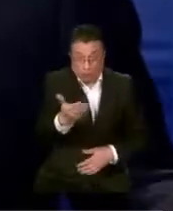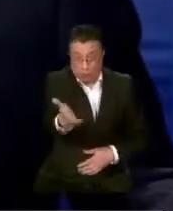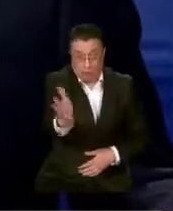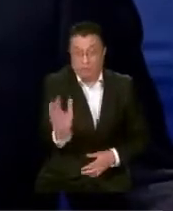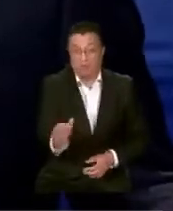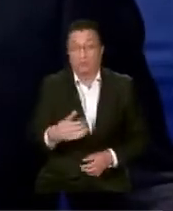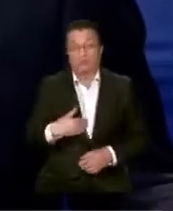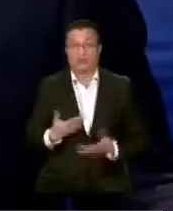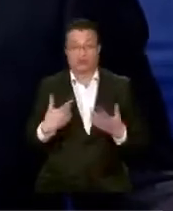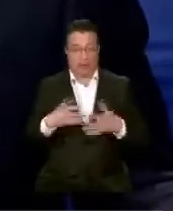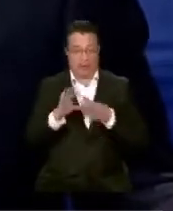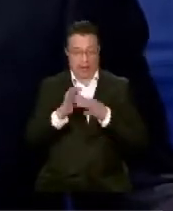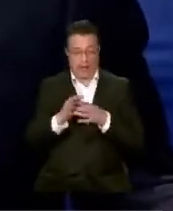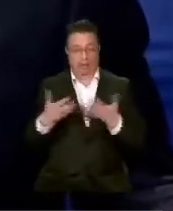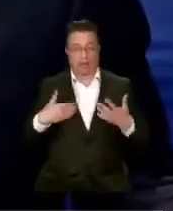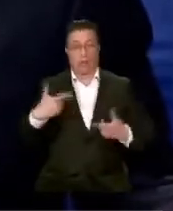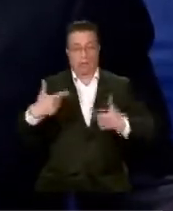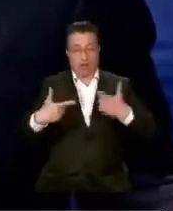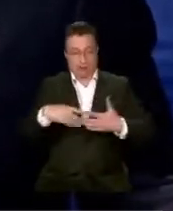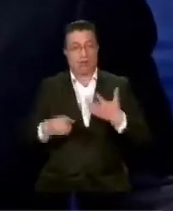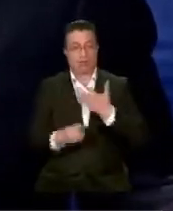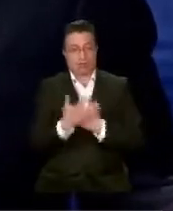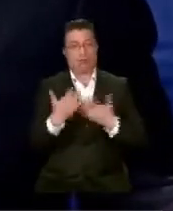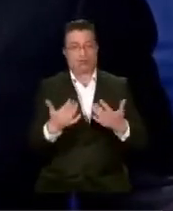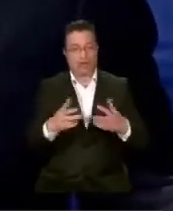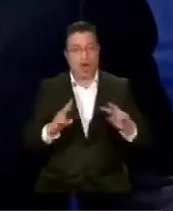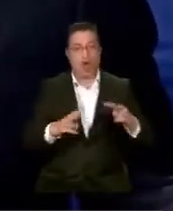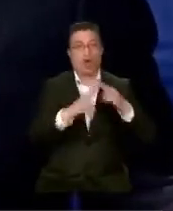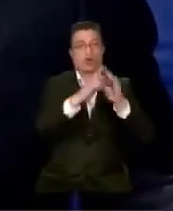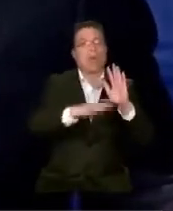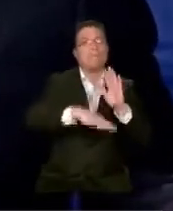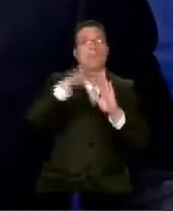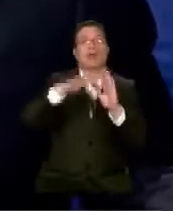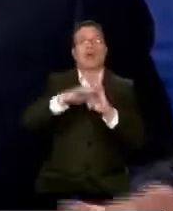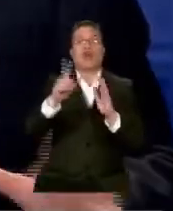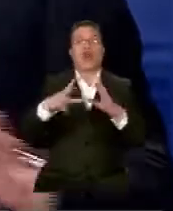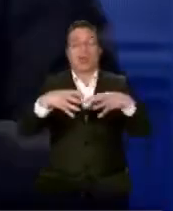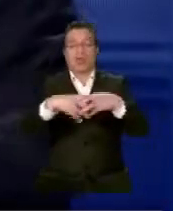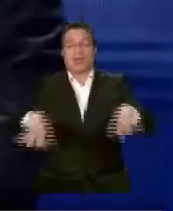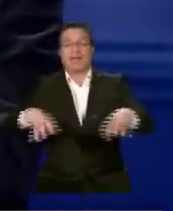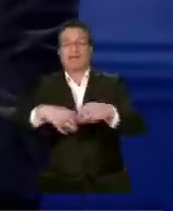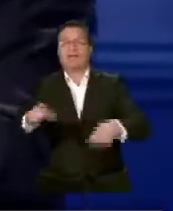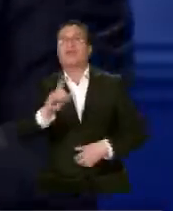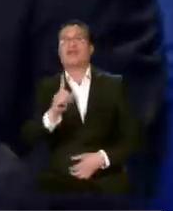de las gracias de la política moderna tiene que ver eso, construir grandes mayorías y no polarizar la democracia.